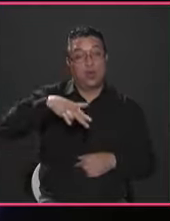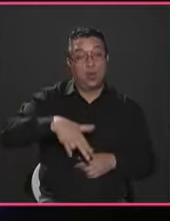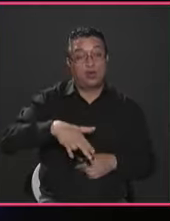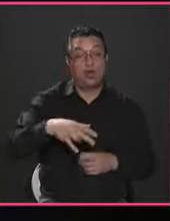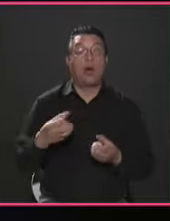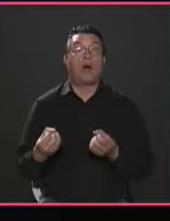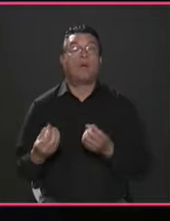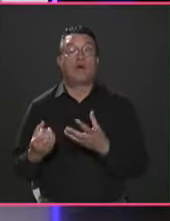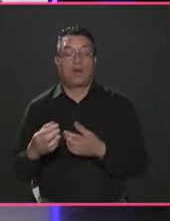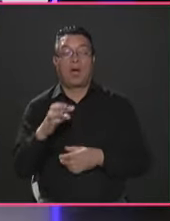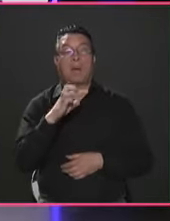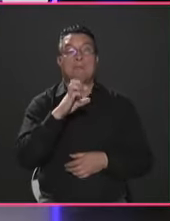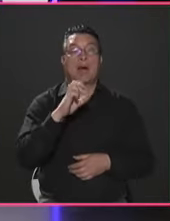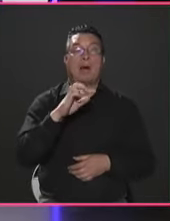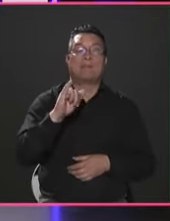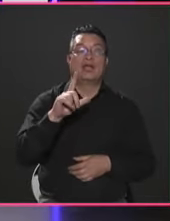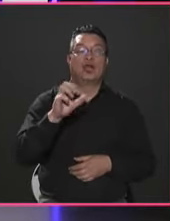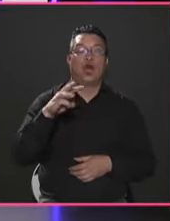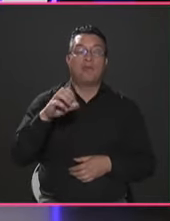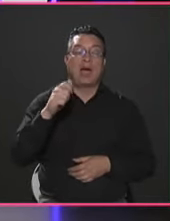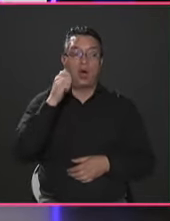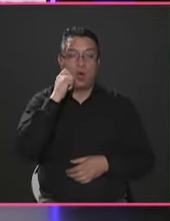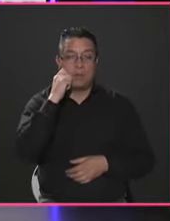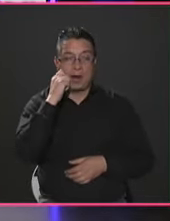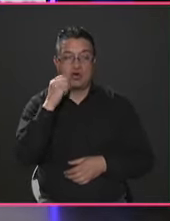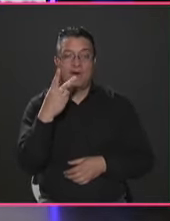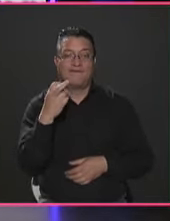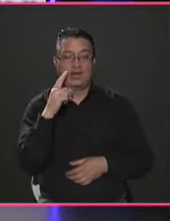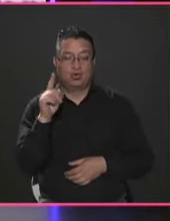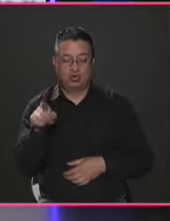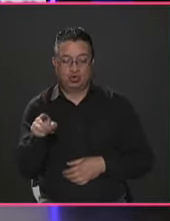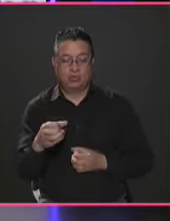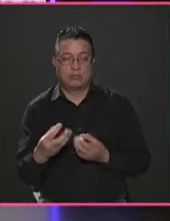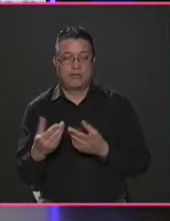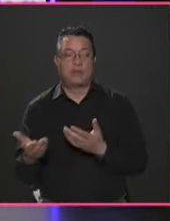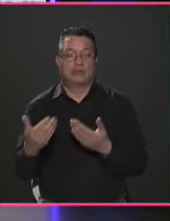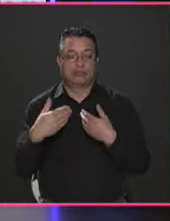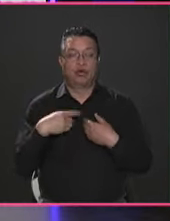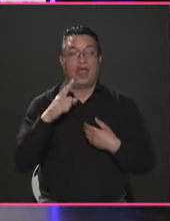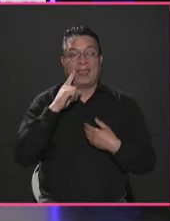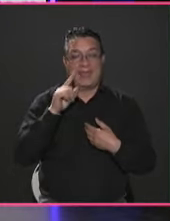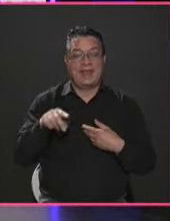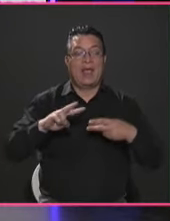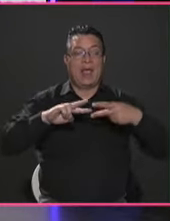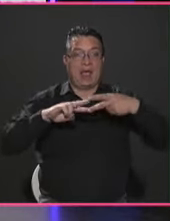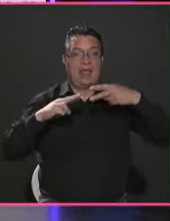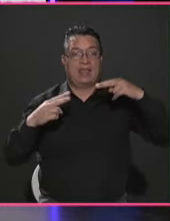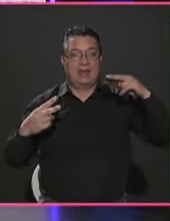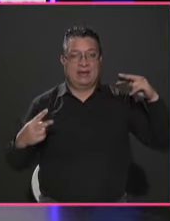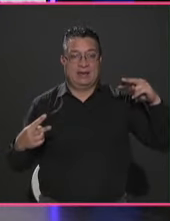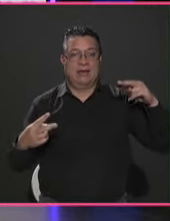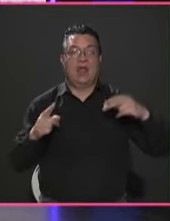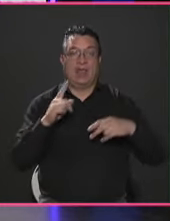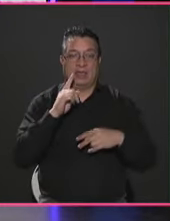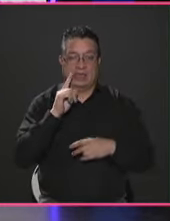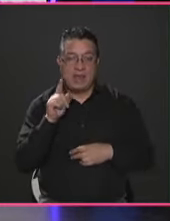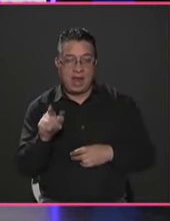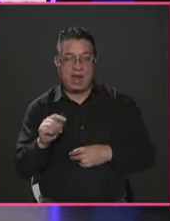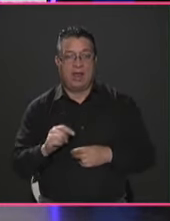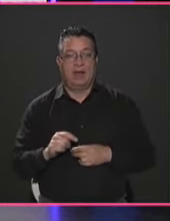producidos por virus de papilomia humano y el virus de papilom humano tiene ADN es un virus de